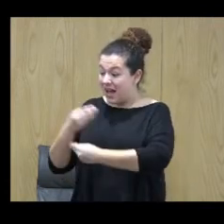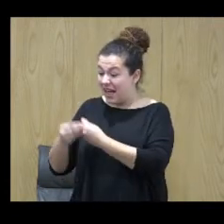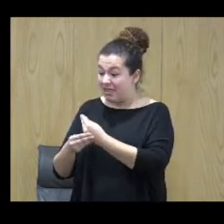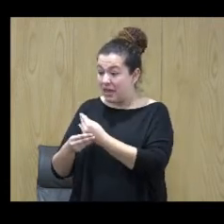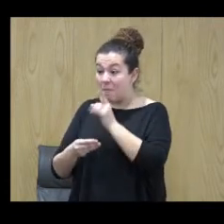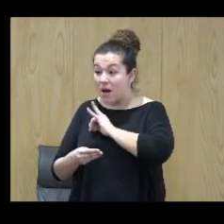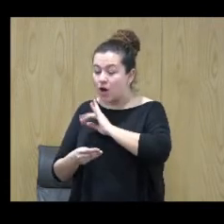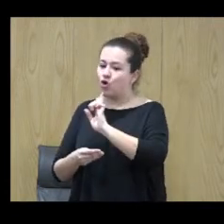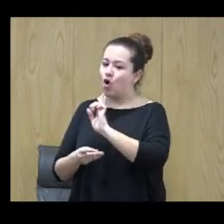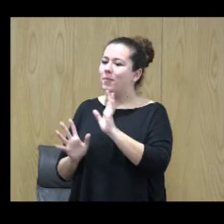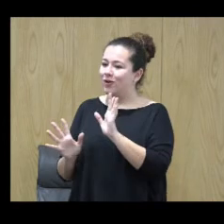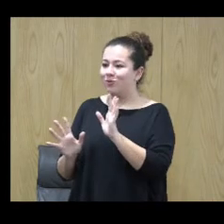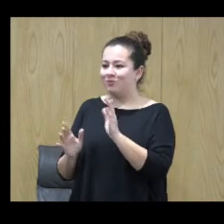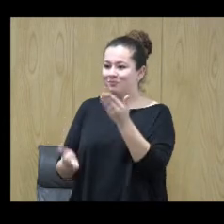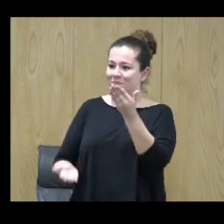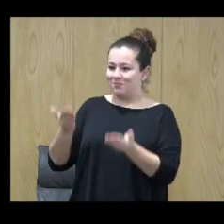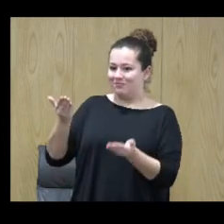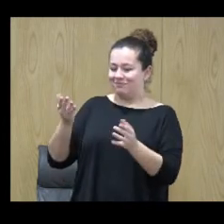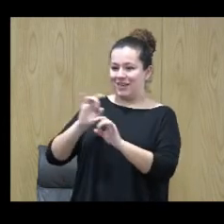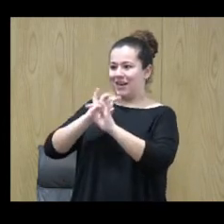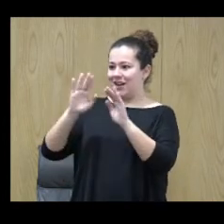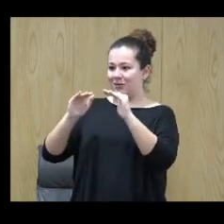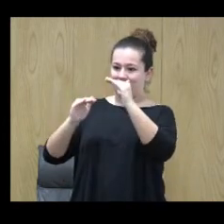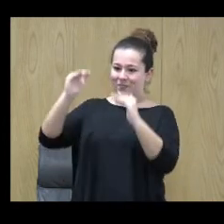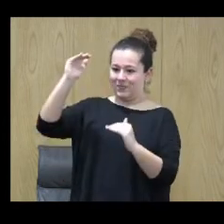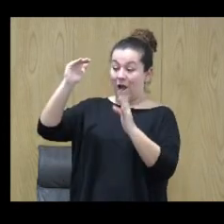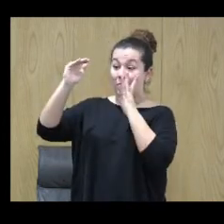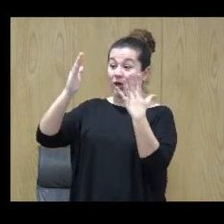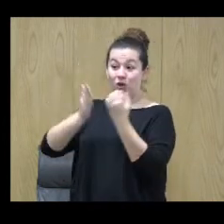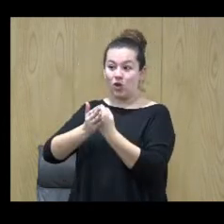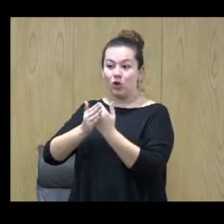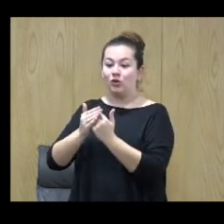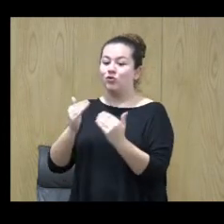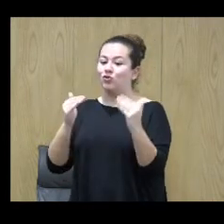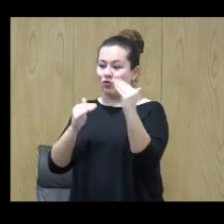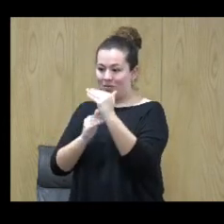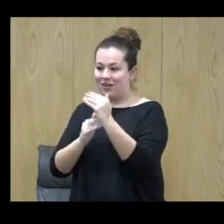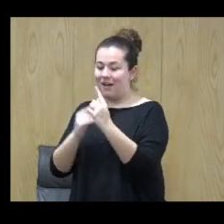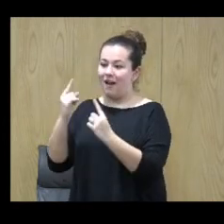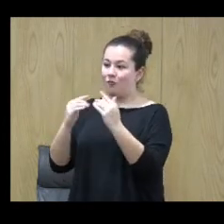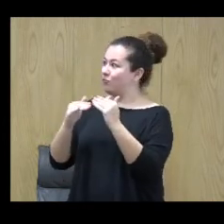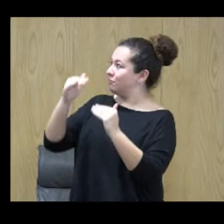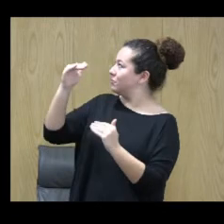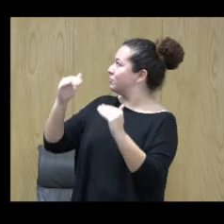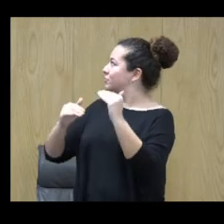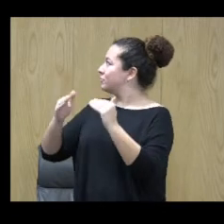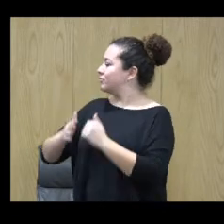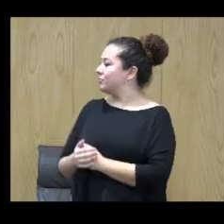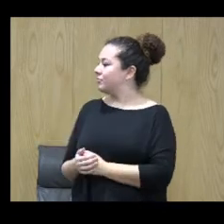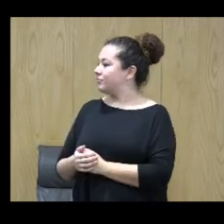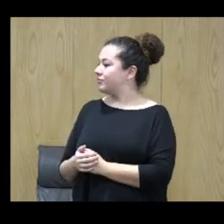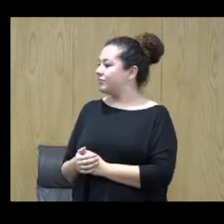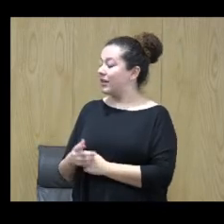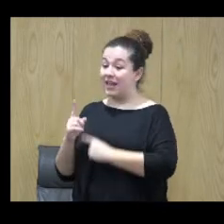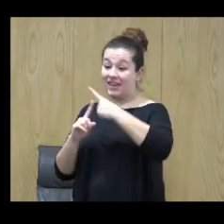una sensibilización clara porque en todas las medidas superan cualitativamente a unos a otros, ¿no? Los que el